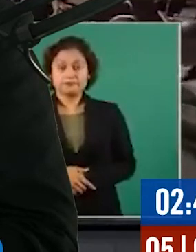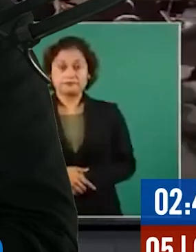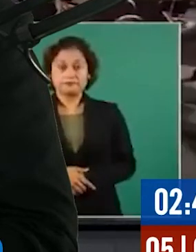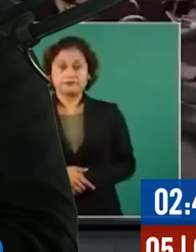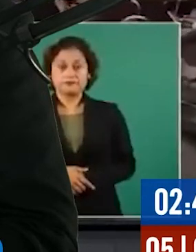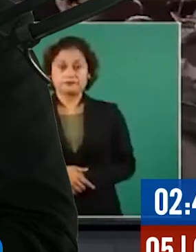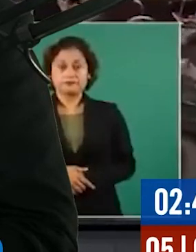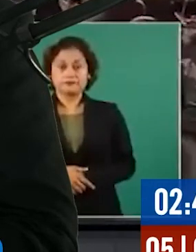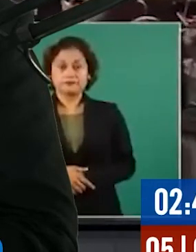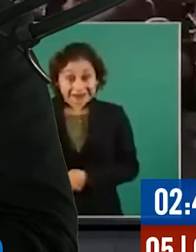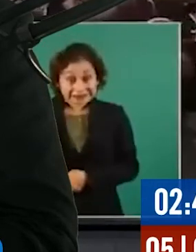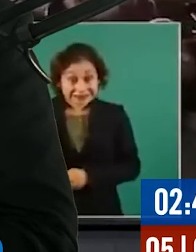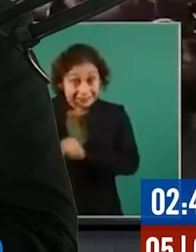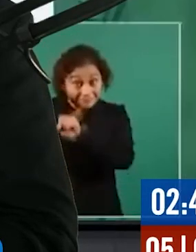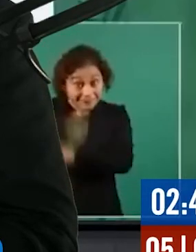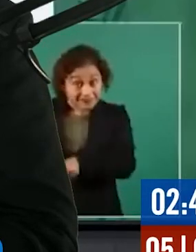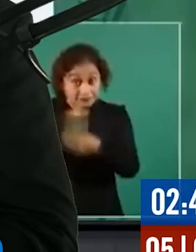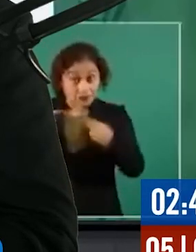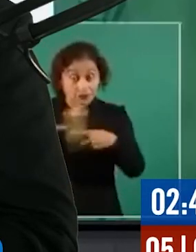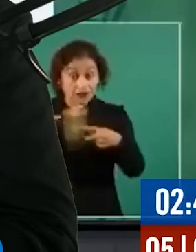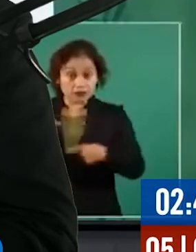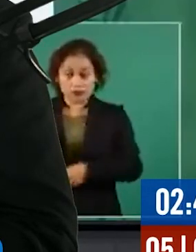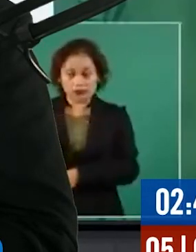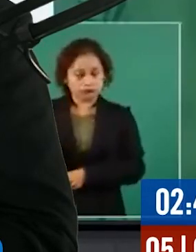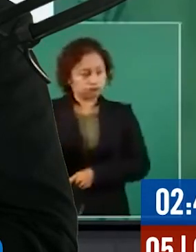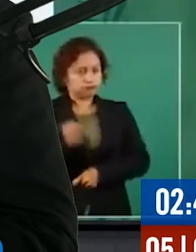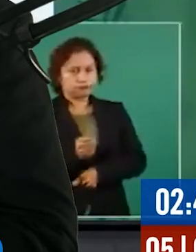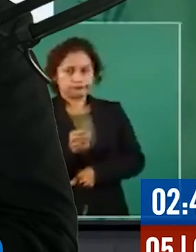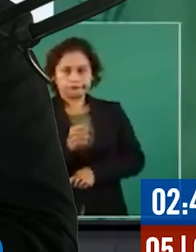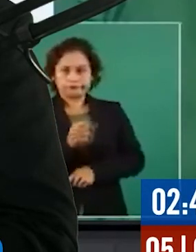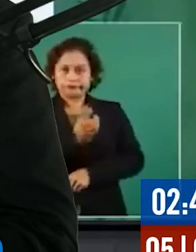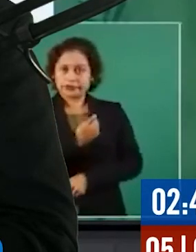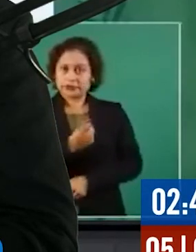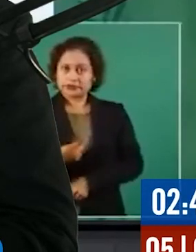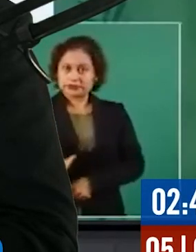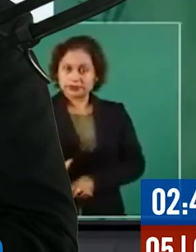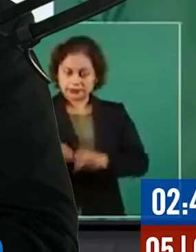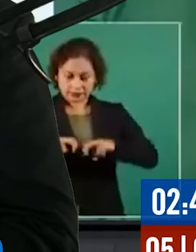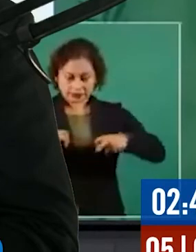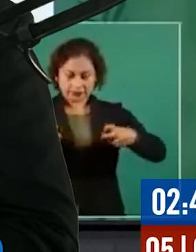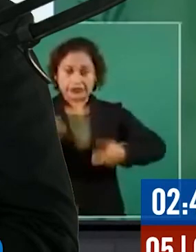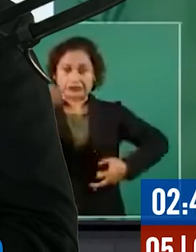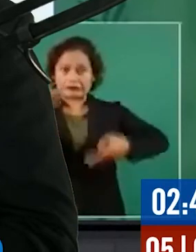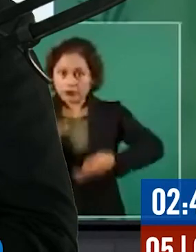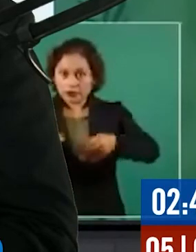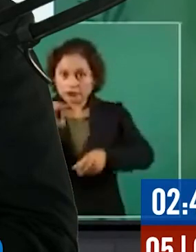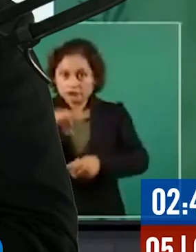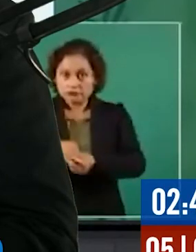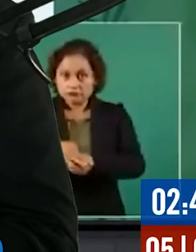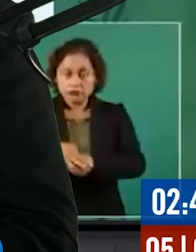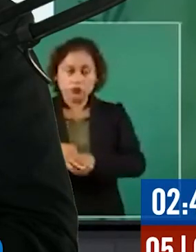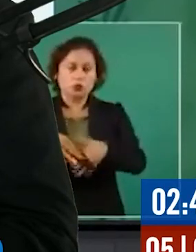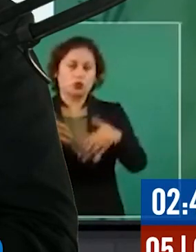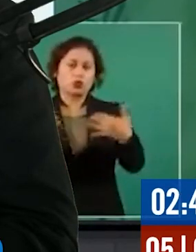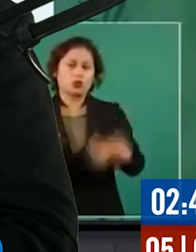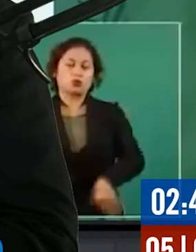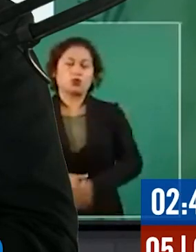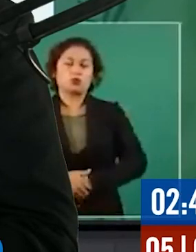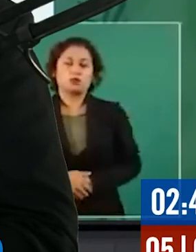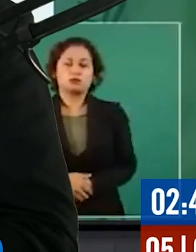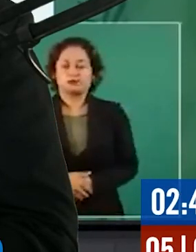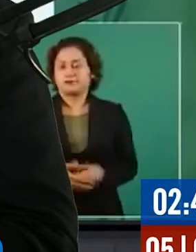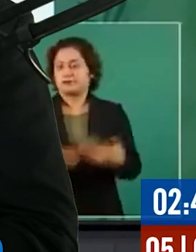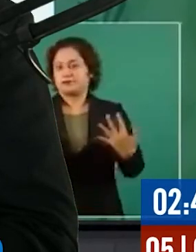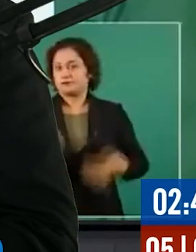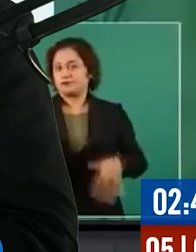que su cuenta fue hackeada, su cuenta de Twitter, y que desde ahí se hizo esa publicación de la cual se deslindó. El mensaje que fue presentado durante